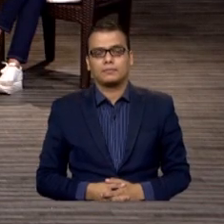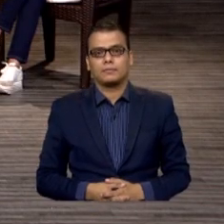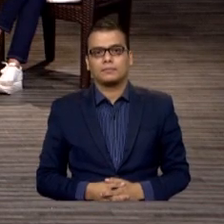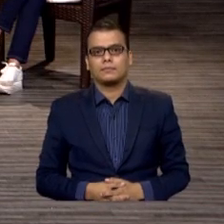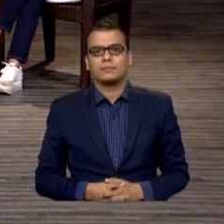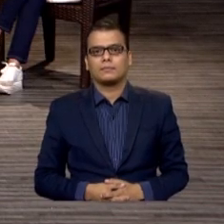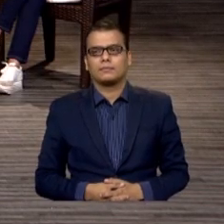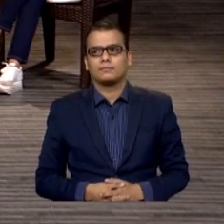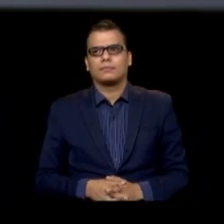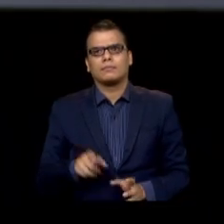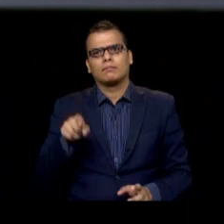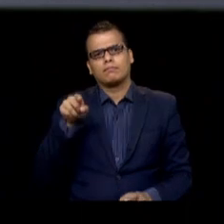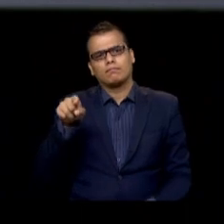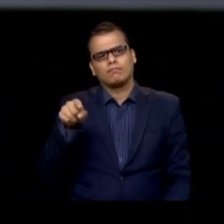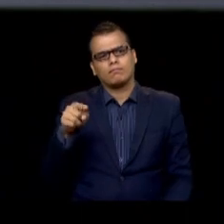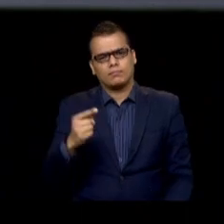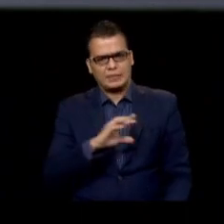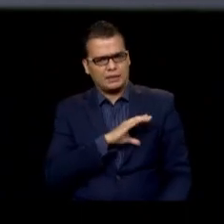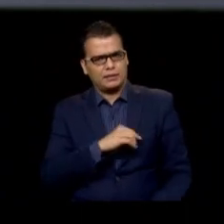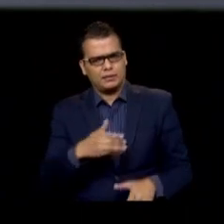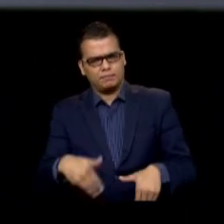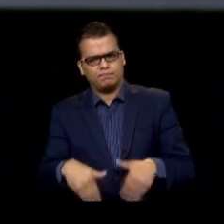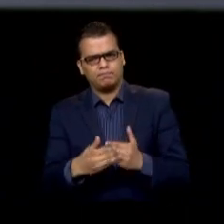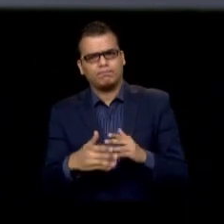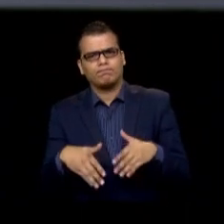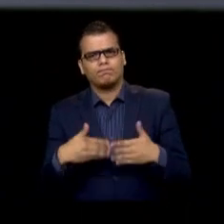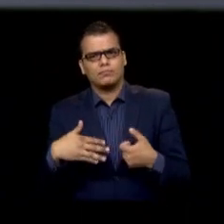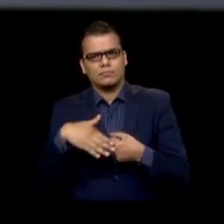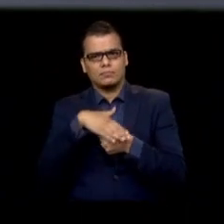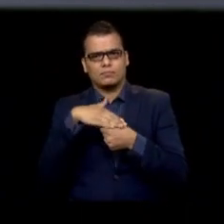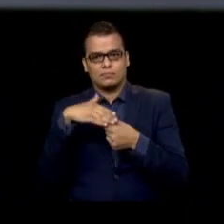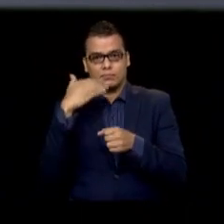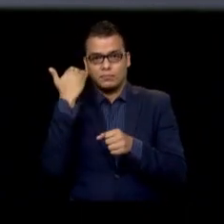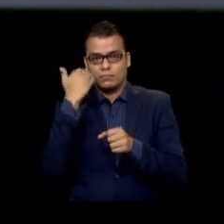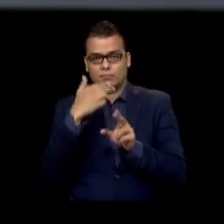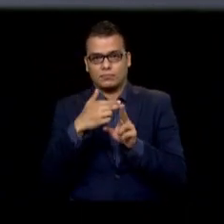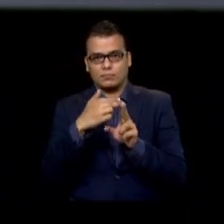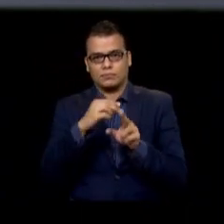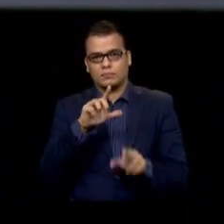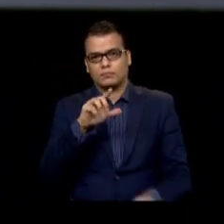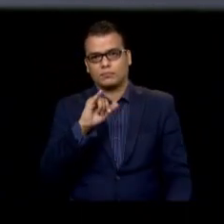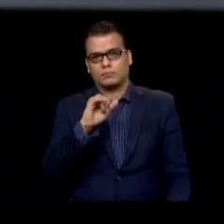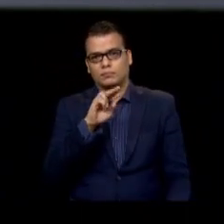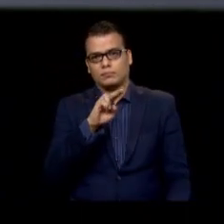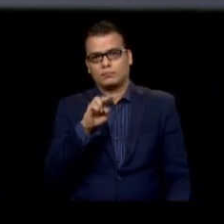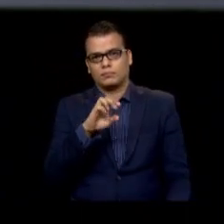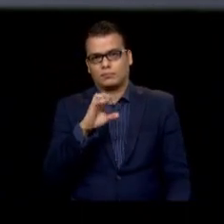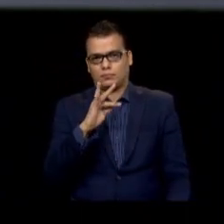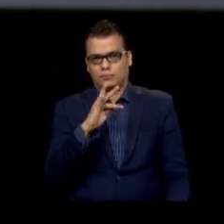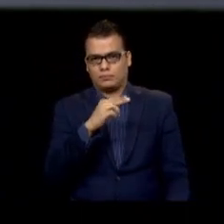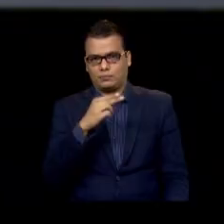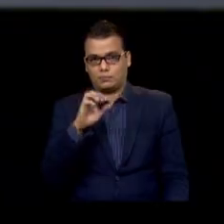a conocer qué está pasando esta hora en las calles de Cali. Estamos con la periodista Lizeth Romero, ella está con un invitado muy especial. Adelante, Lizeth.